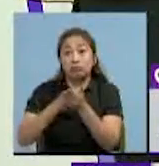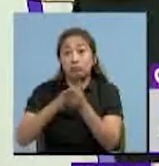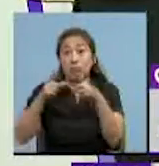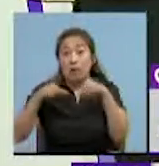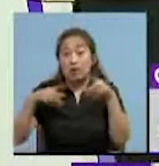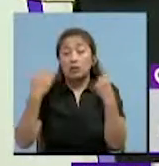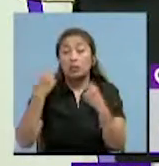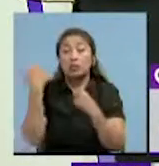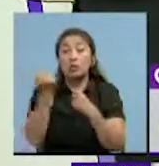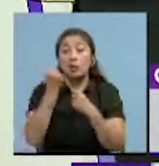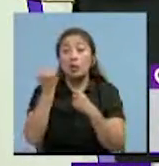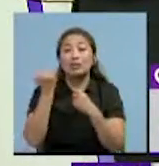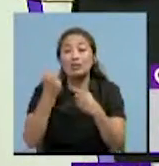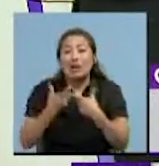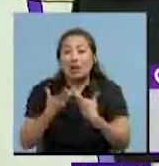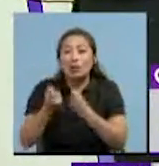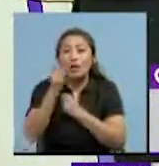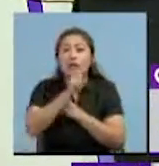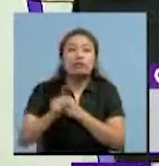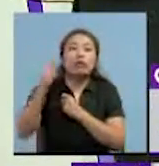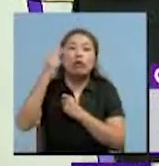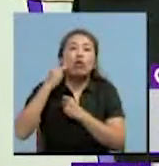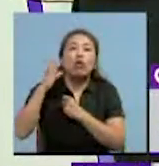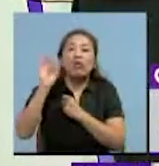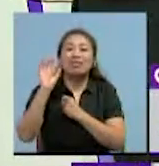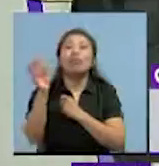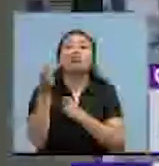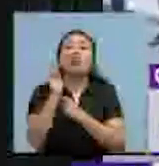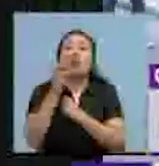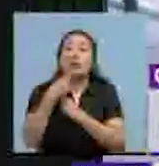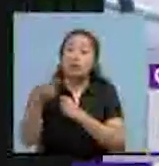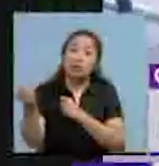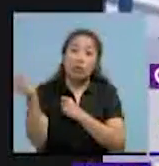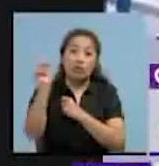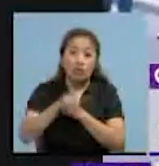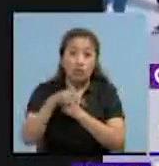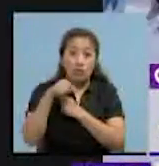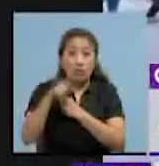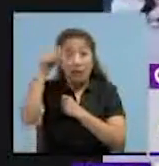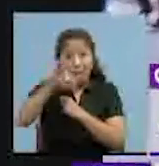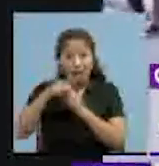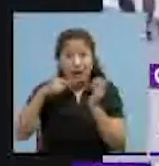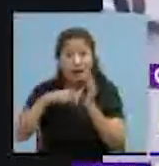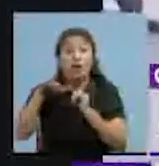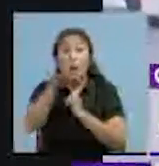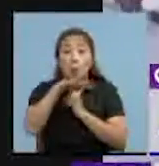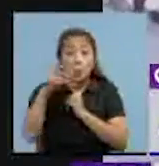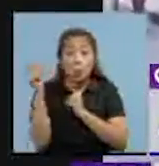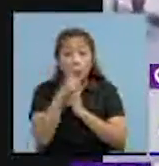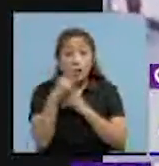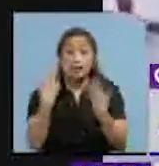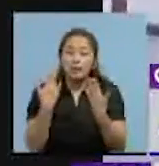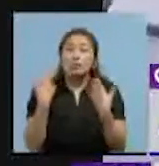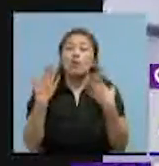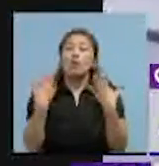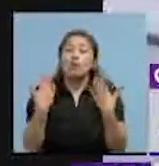lograron comprar en $190, es lo que cuesta ir y volver desde Kazán hasta acá, hasta Moscú. Entonces eso nos